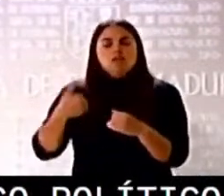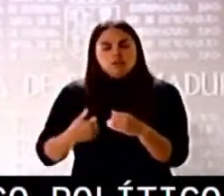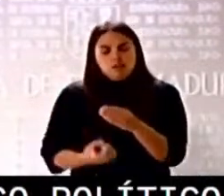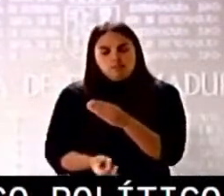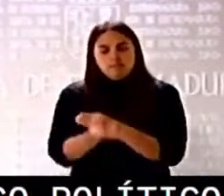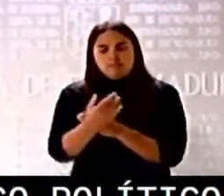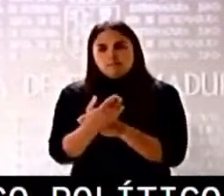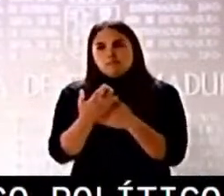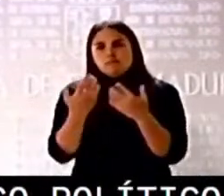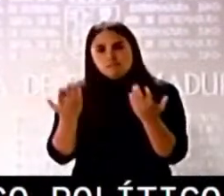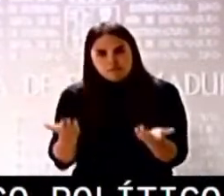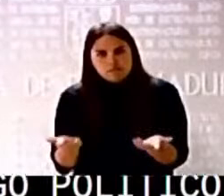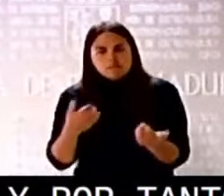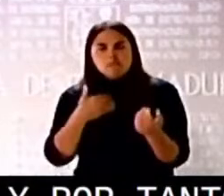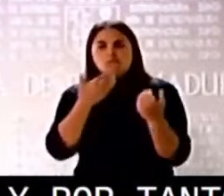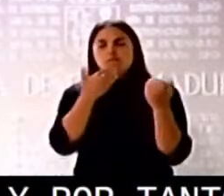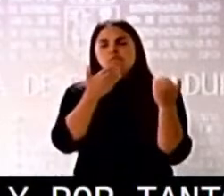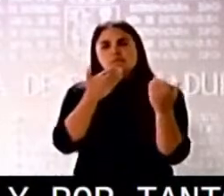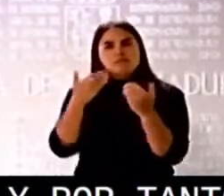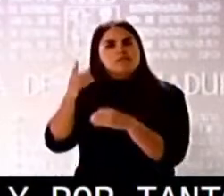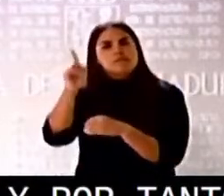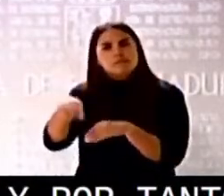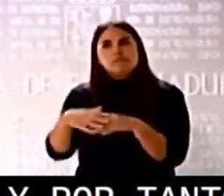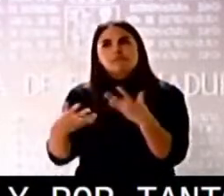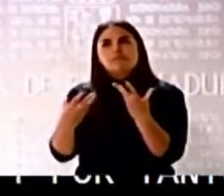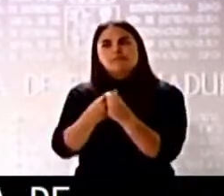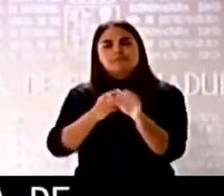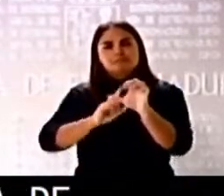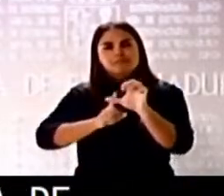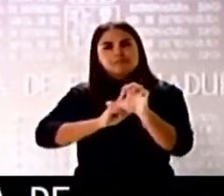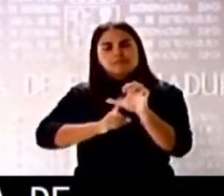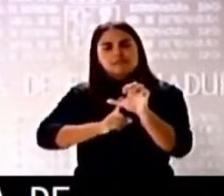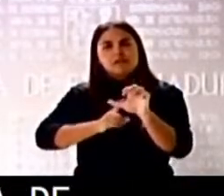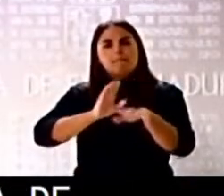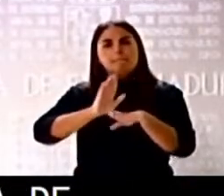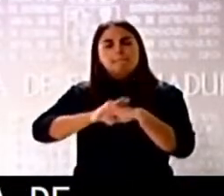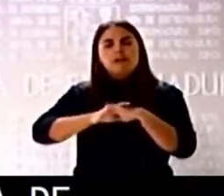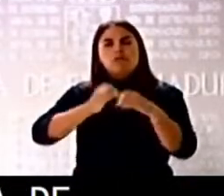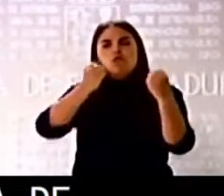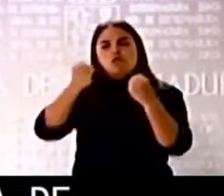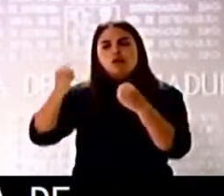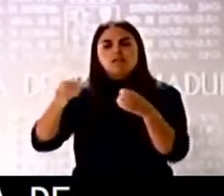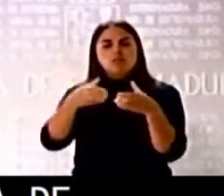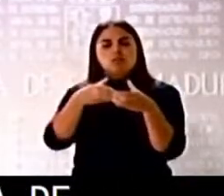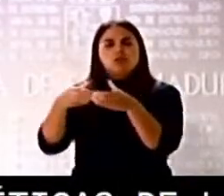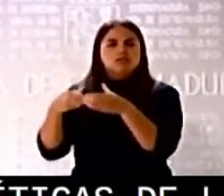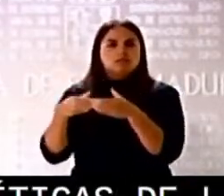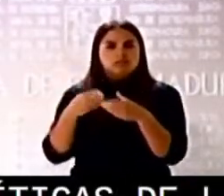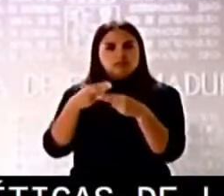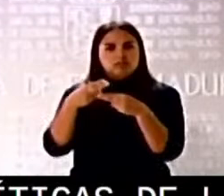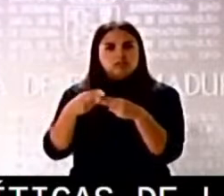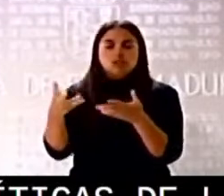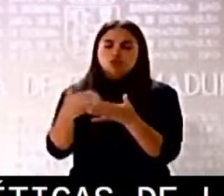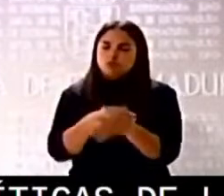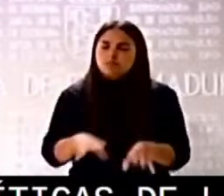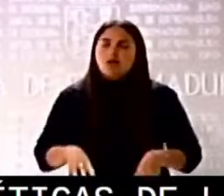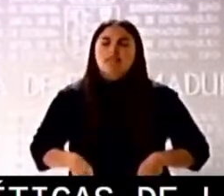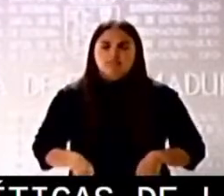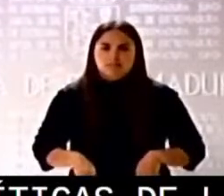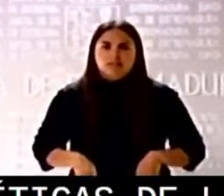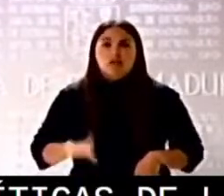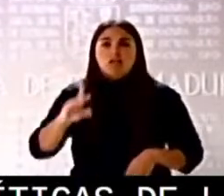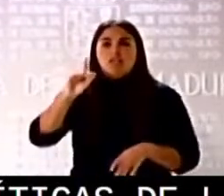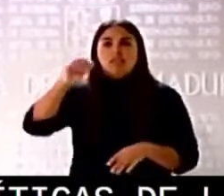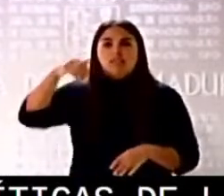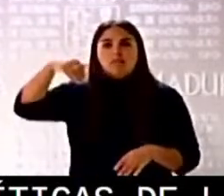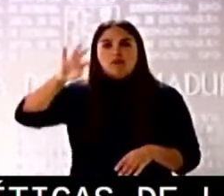por tanto, mi agradecimiento también, el de la Junta de Extremadura, a las distintas fuerzas políticas de la Asamblea que aceptan que Dámaso